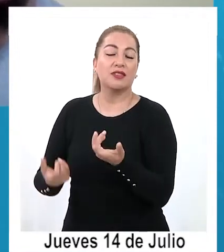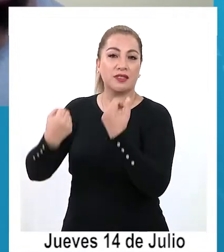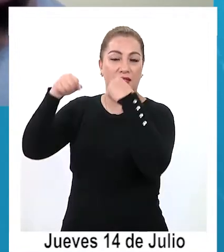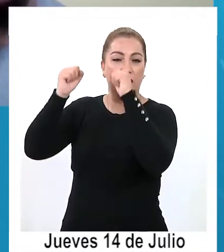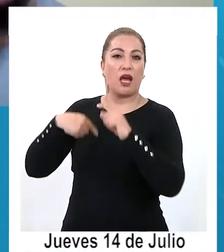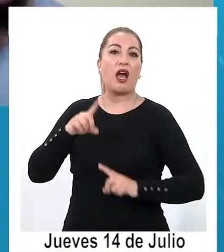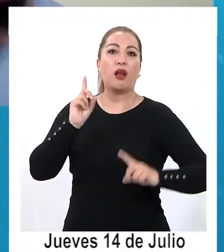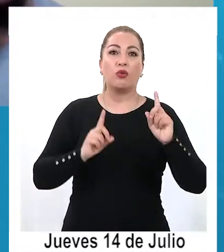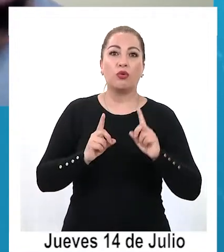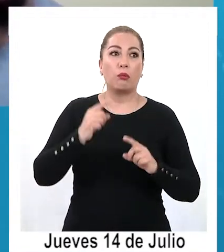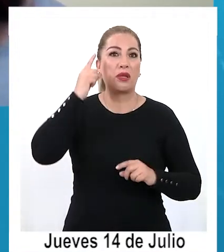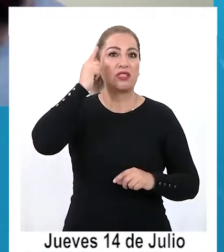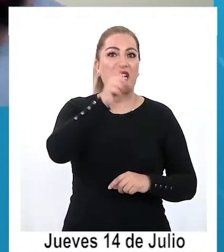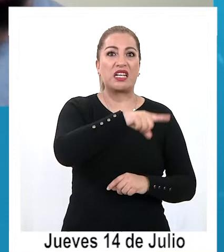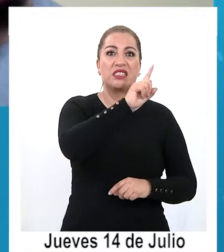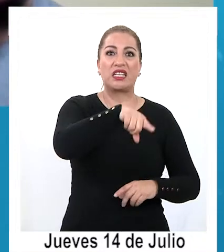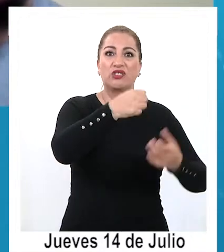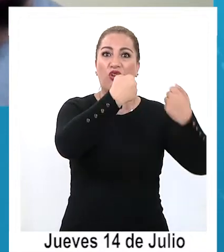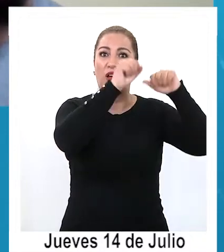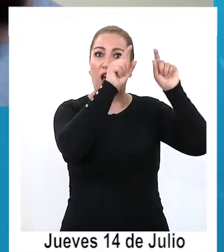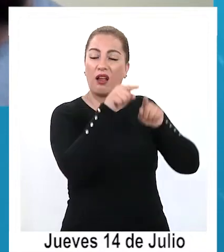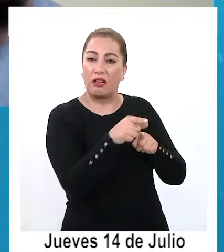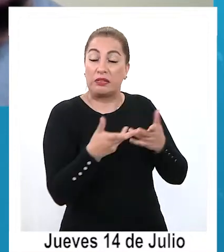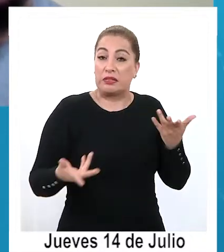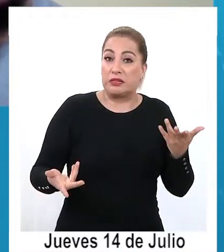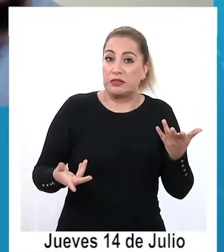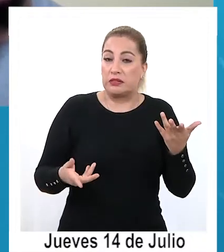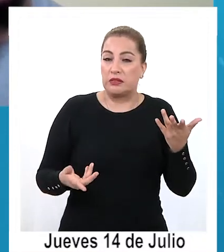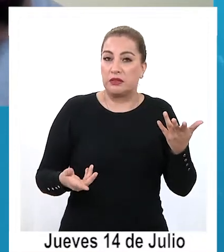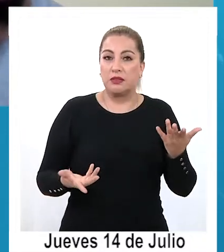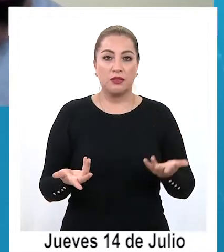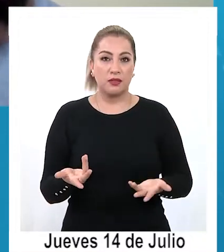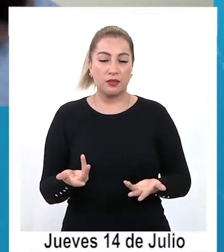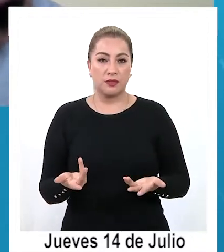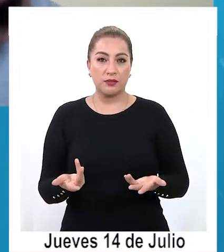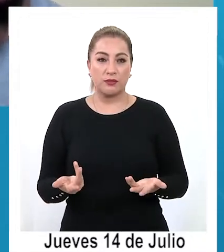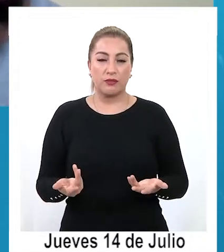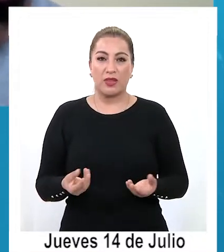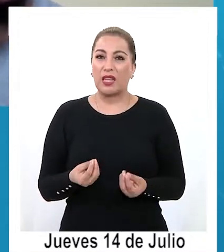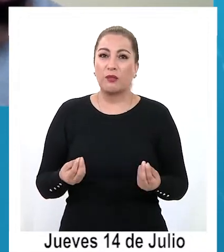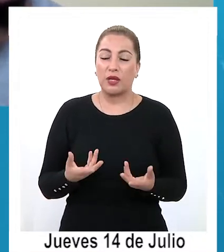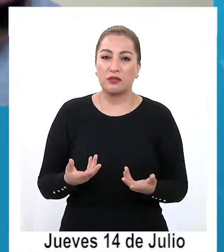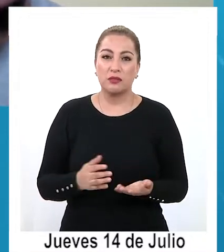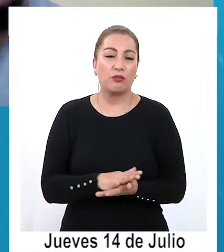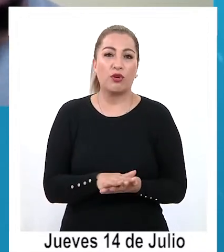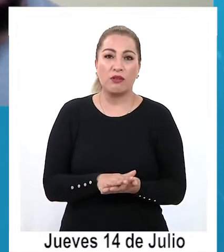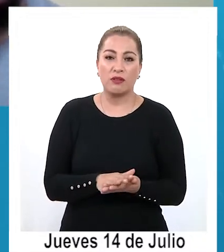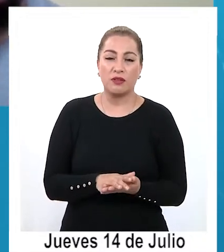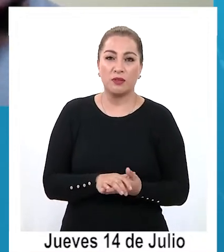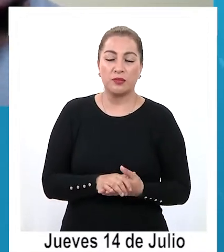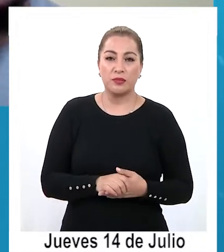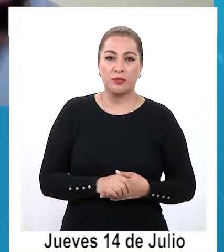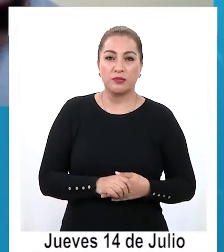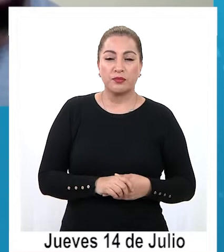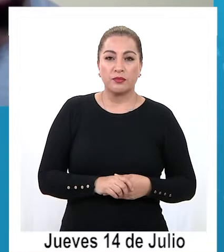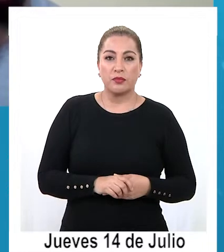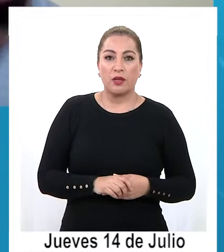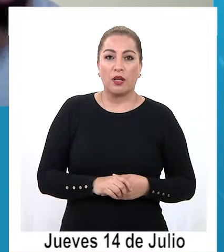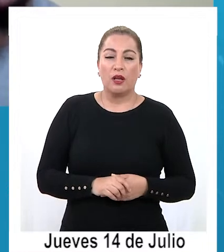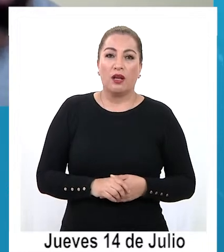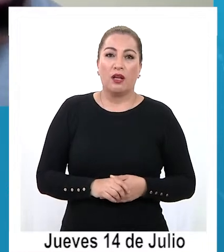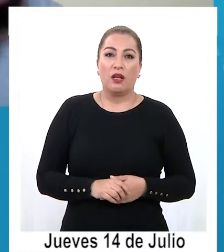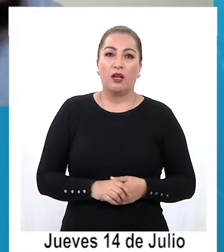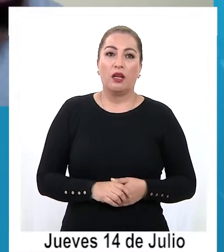encuestas dicen que estaría ganando el rechazo. Eh, ¿Qué pasa? ¿Cuál es el análisis que se hace de por qué la gente está prefiriendo